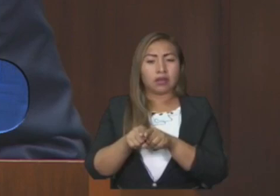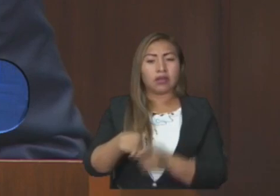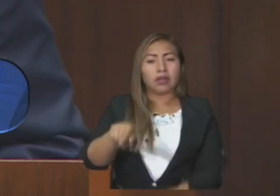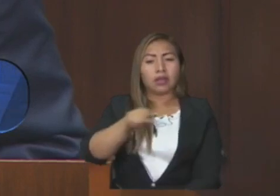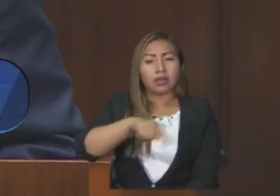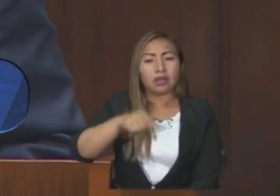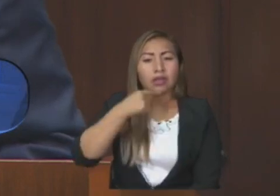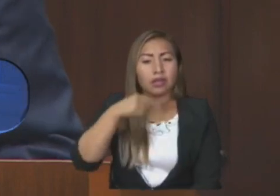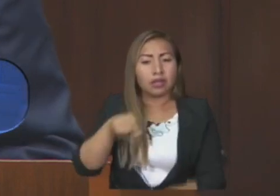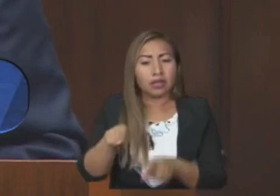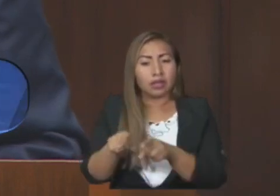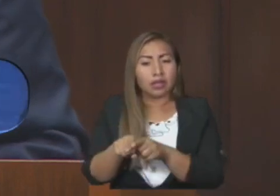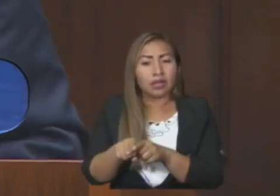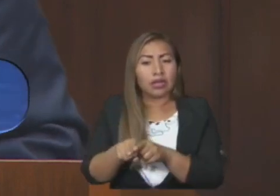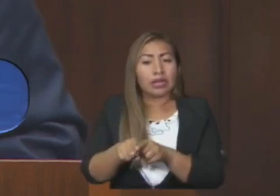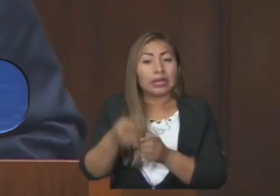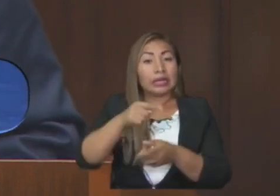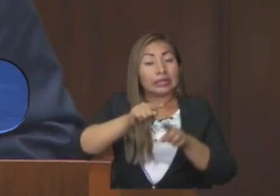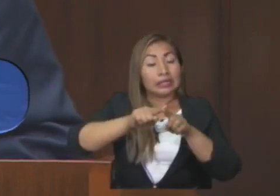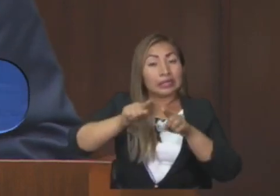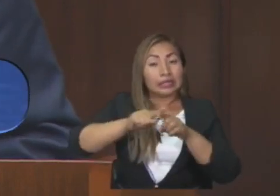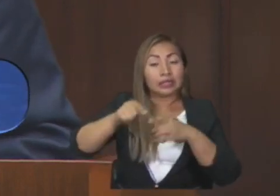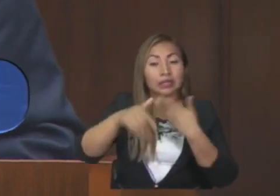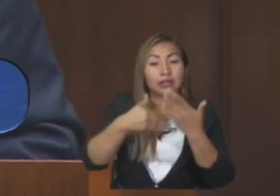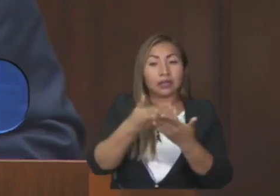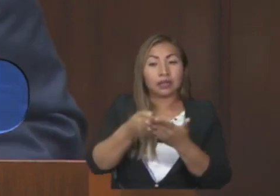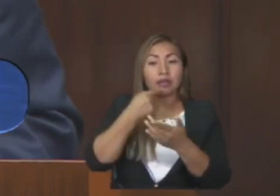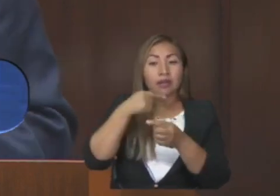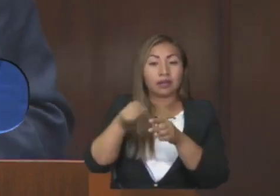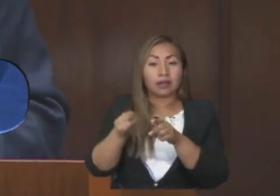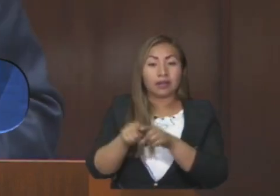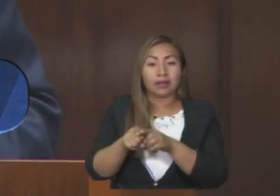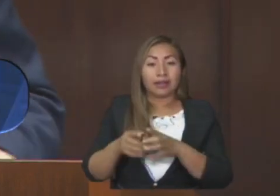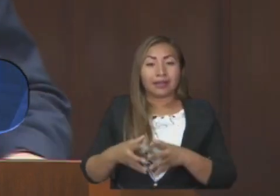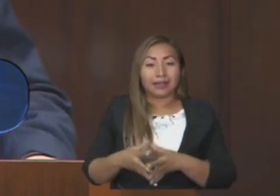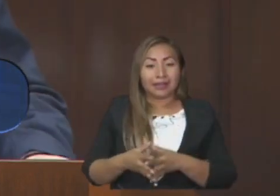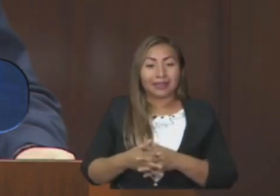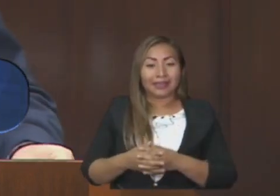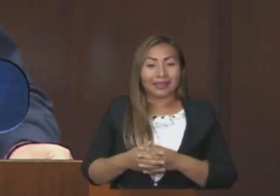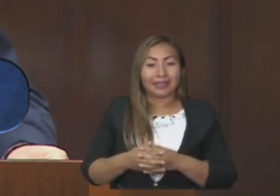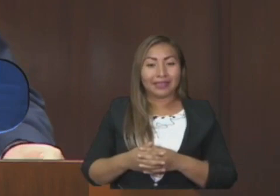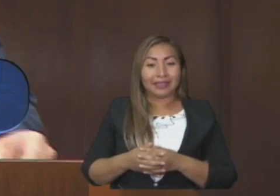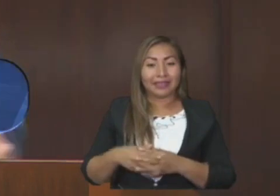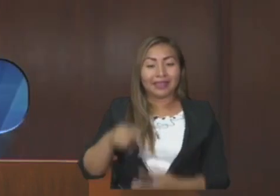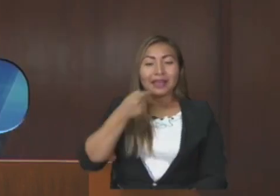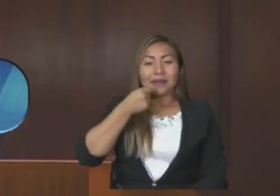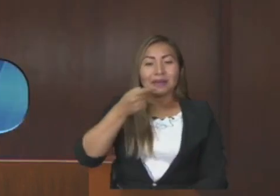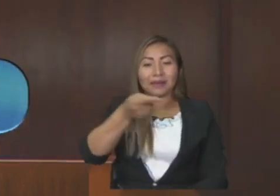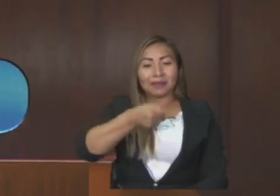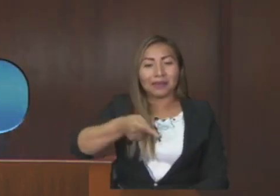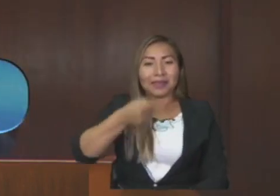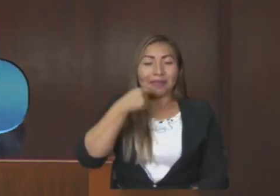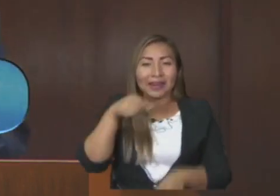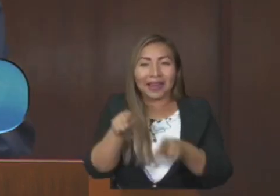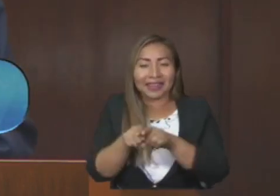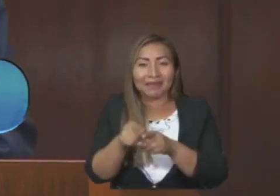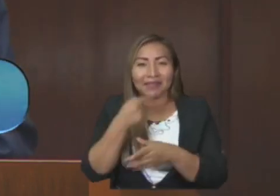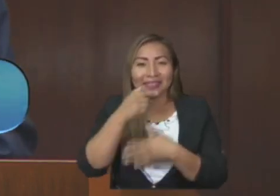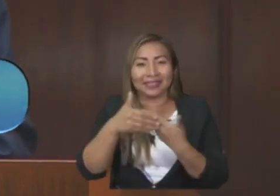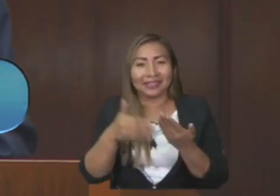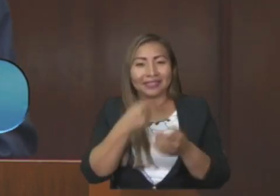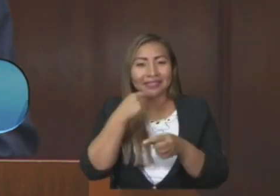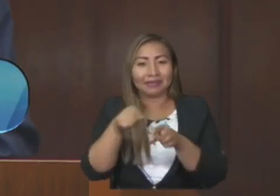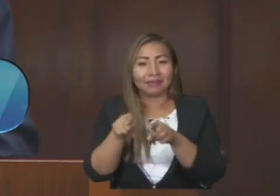diferentes escenarios de precios del cobre, costos de producción y el régimen fiscal. El gobierno desarrolló